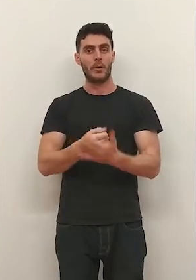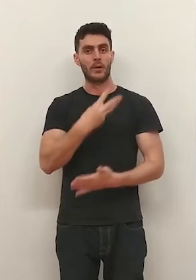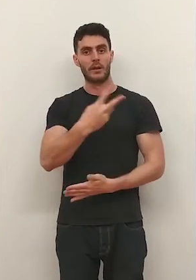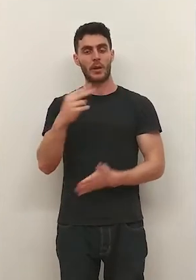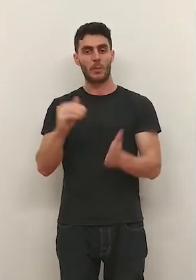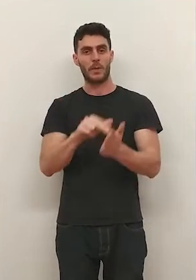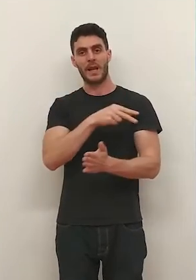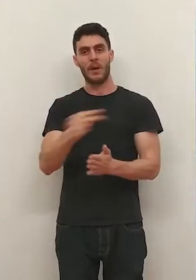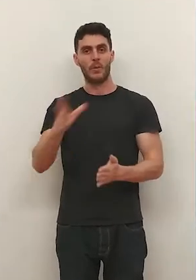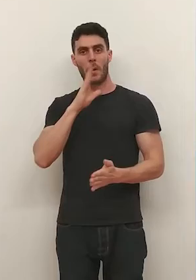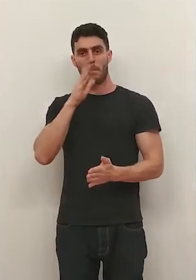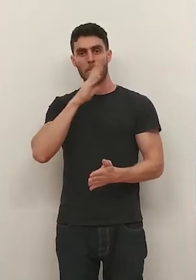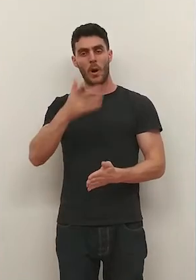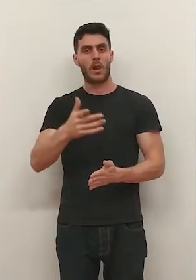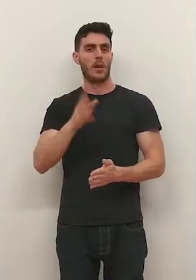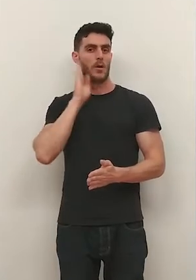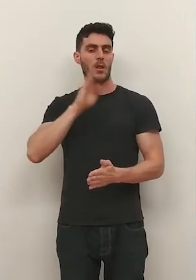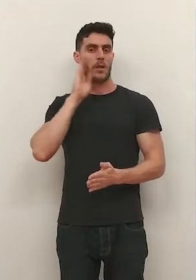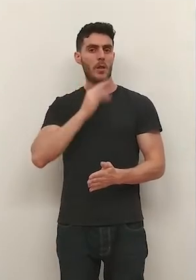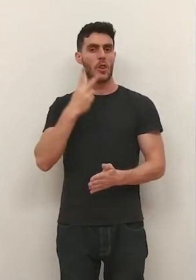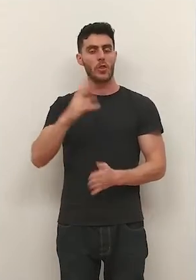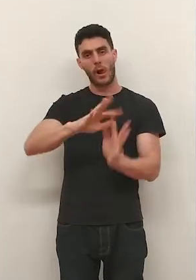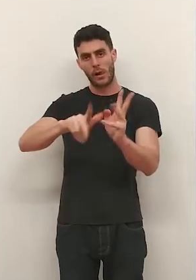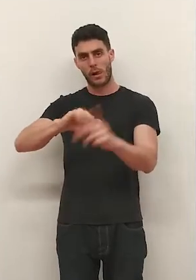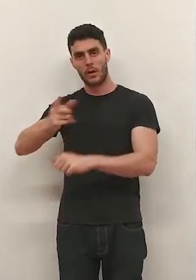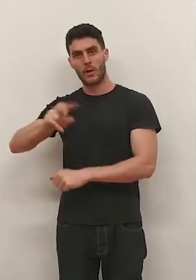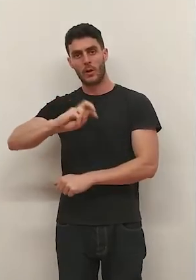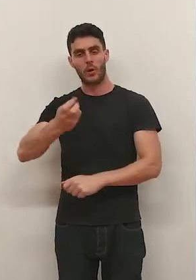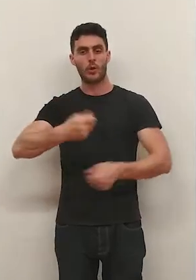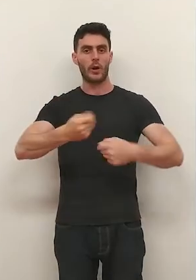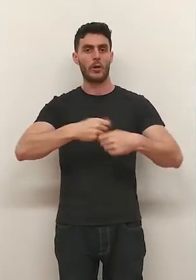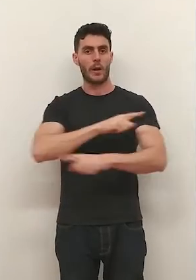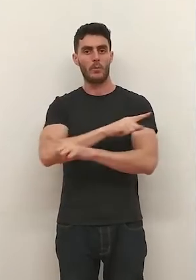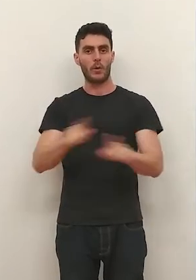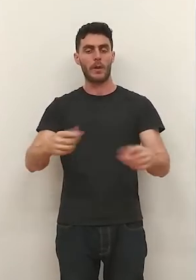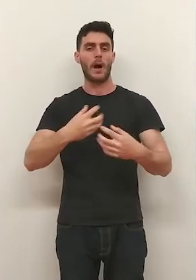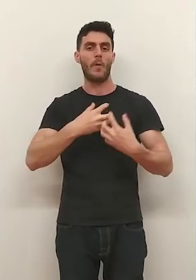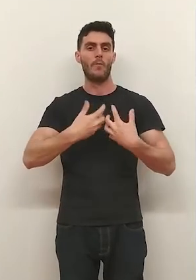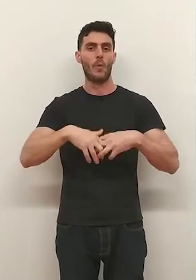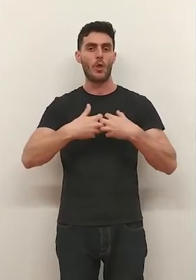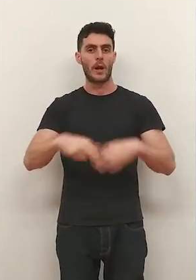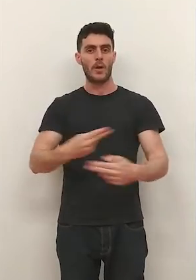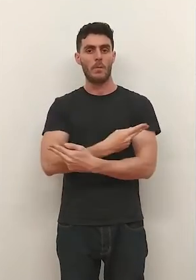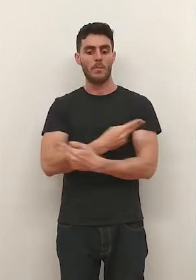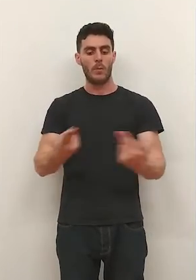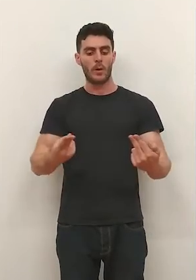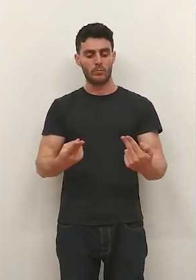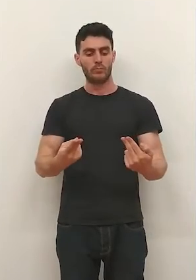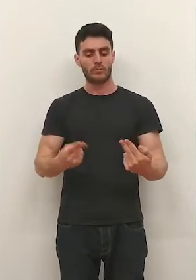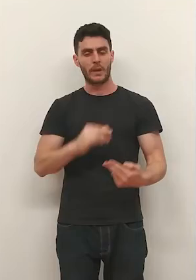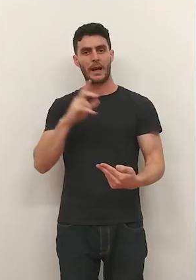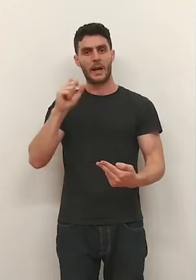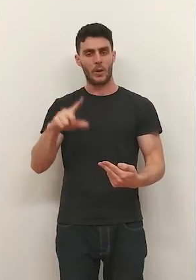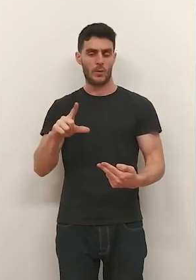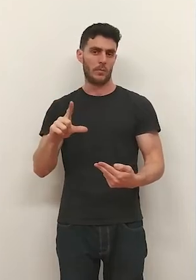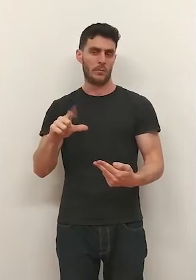4 presuntos delitos de prevaricación administrativa, 2 de malversación y 1 de negociaciones prohibidas a funcionarios públicos. Desde el banquillo, Jalón